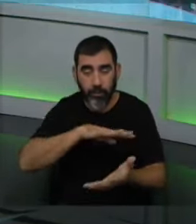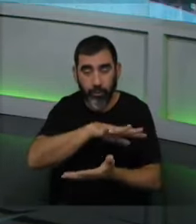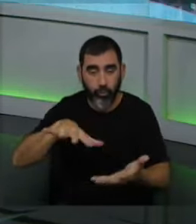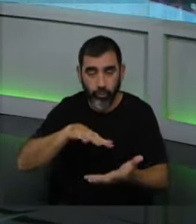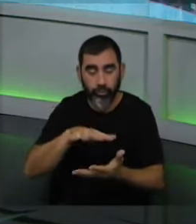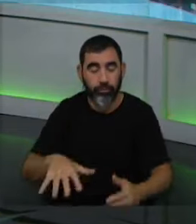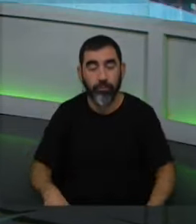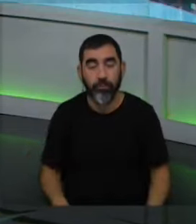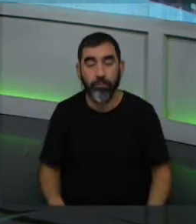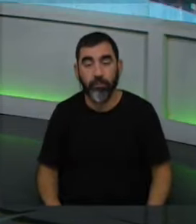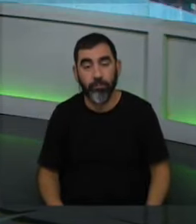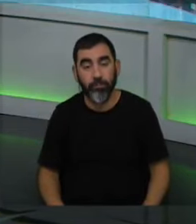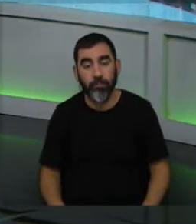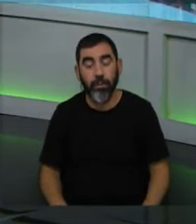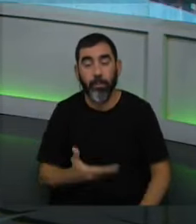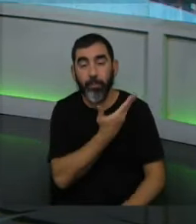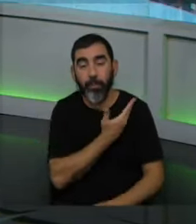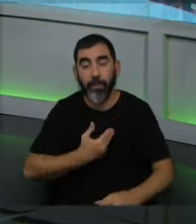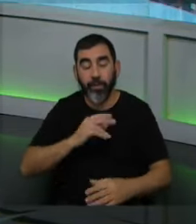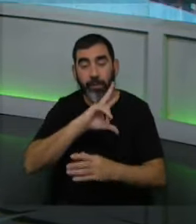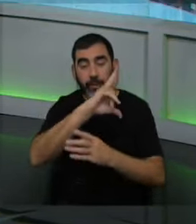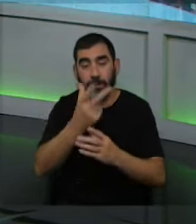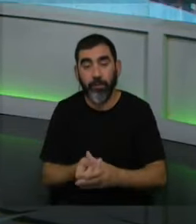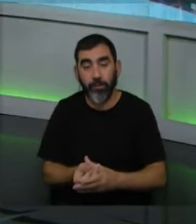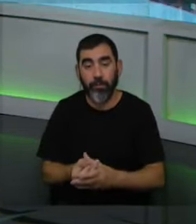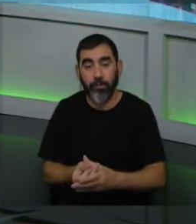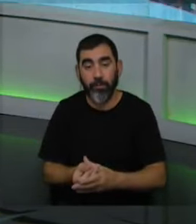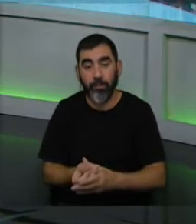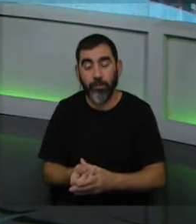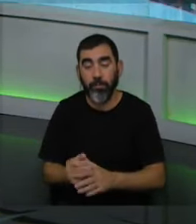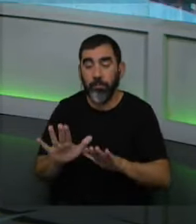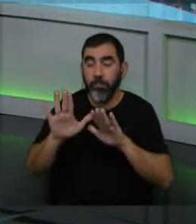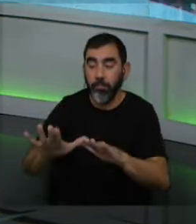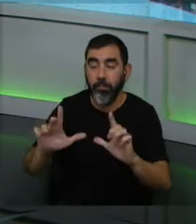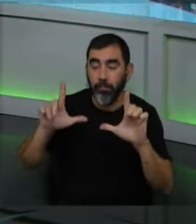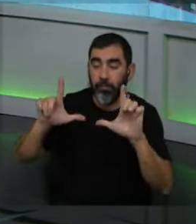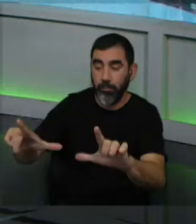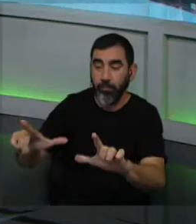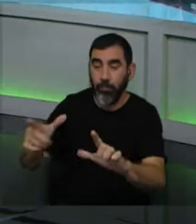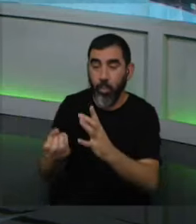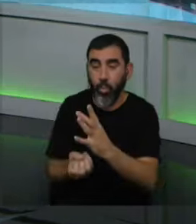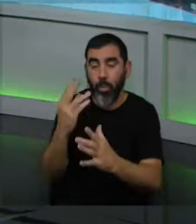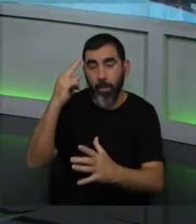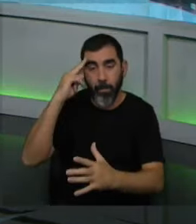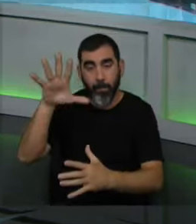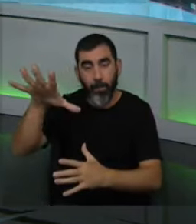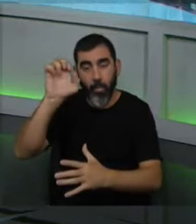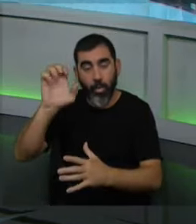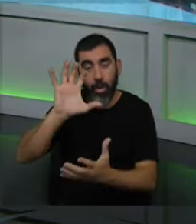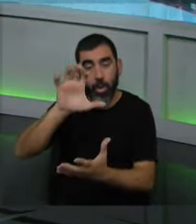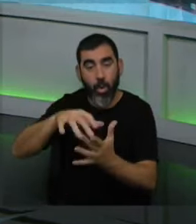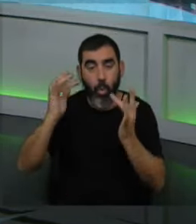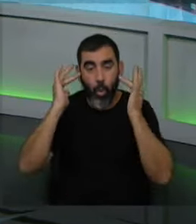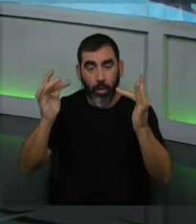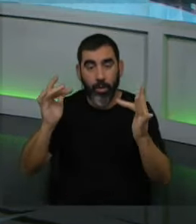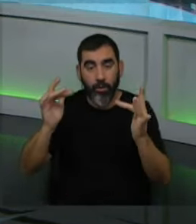situaciones de violencia la presidenta del codicen Virginia Cáceres frenó la colocación de una nueva placa de memoria en un centro educativo